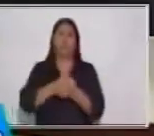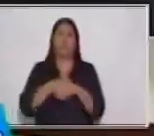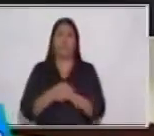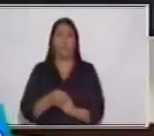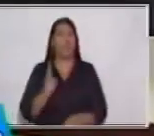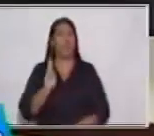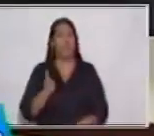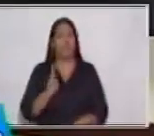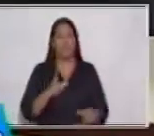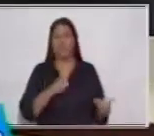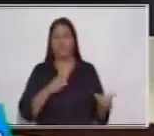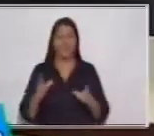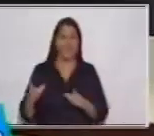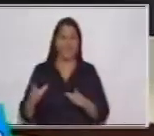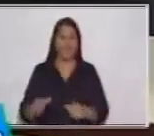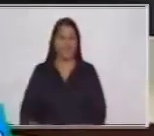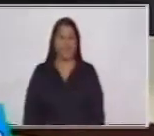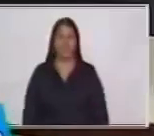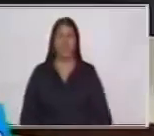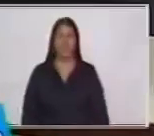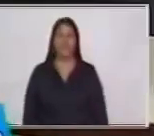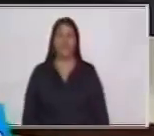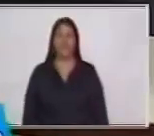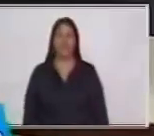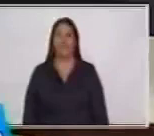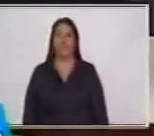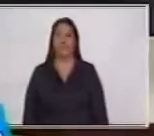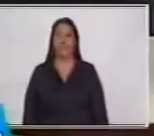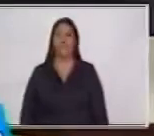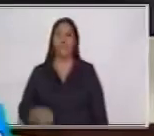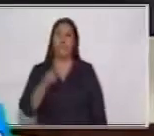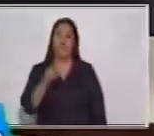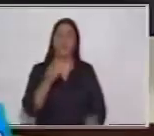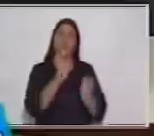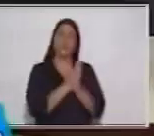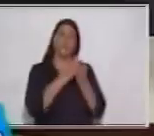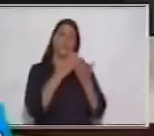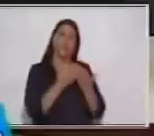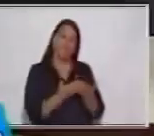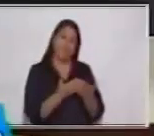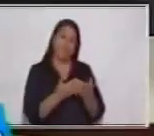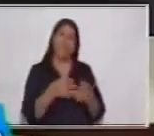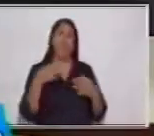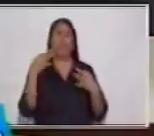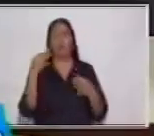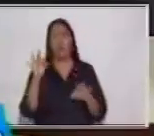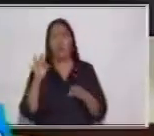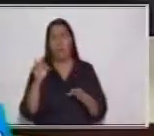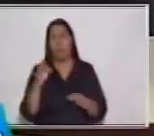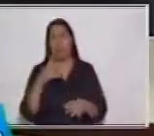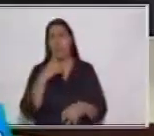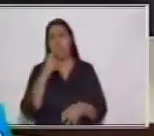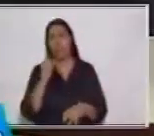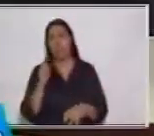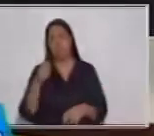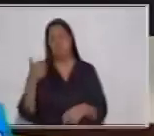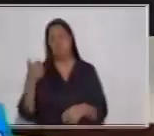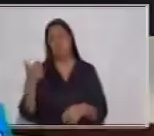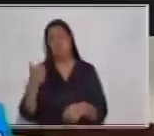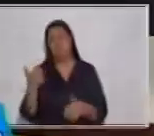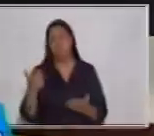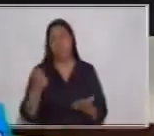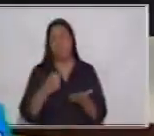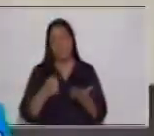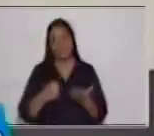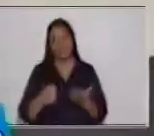siempre preparado para recibir tus clases. Ten a mano también tu cuaderno, hojas, lapicero y lápiz para dar inicio.